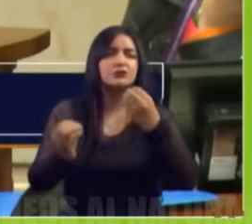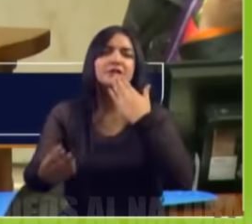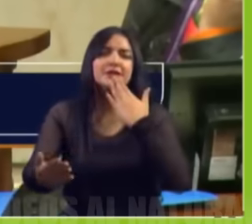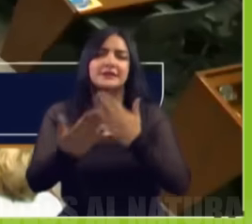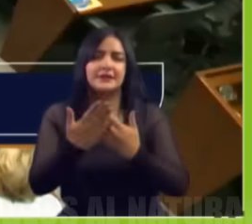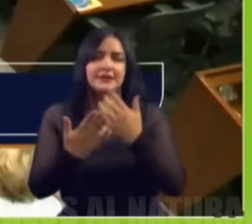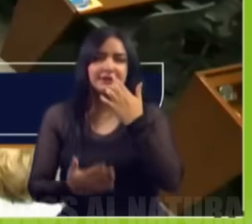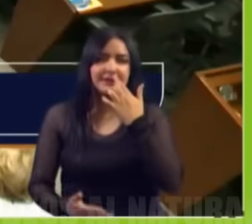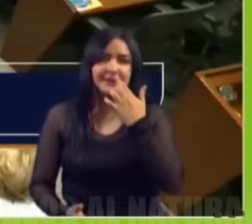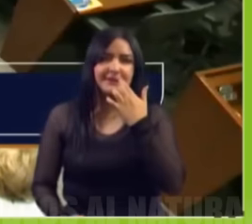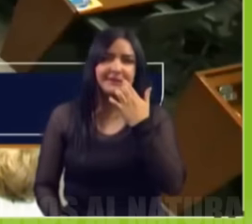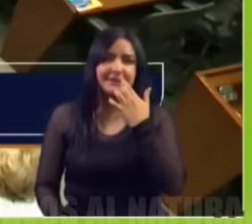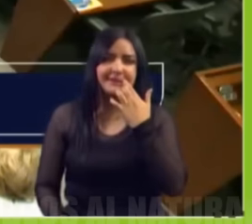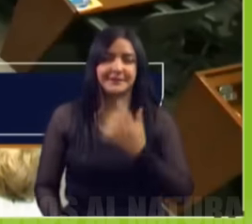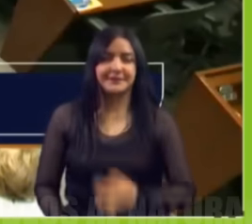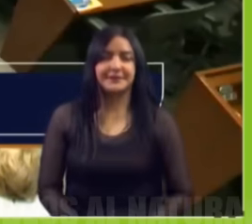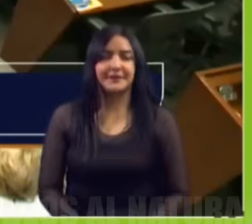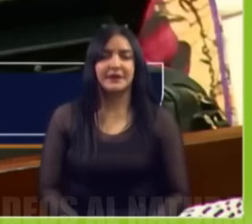gracias,